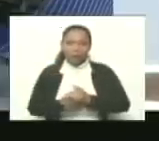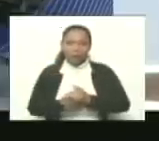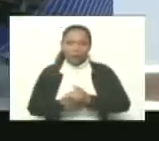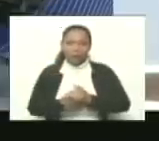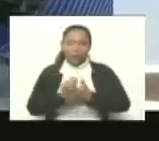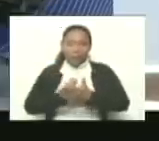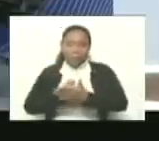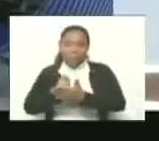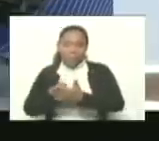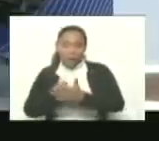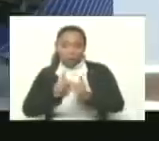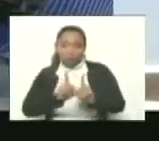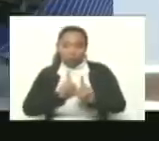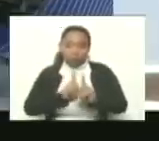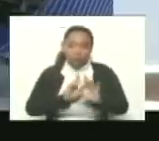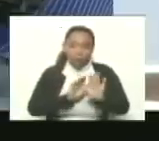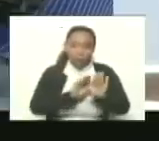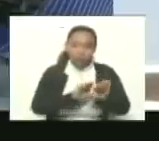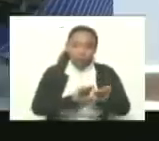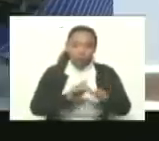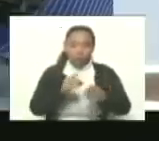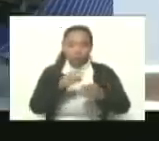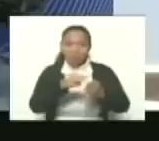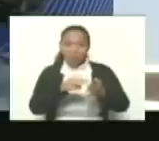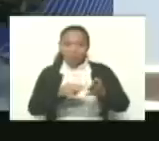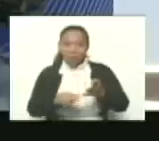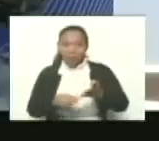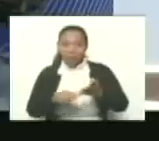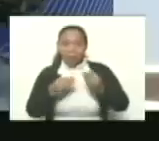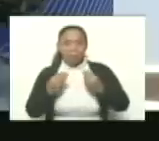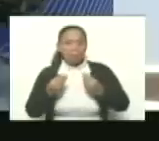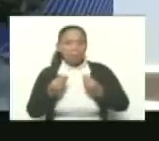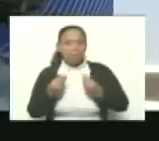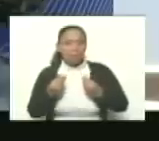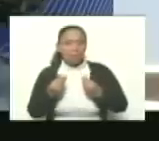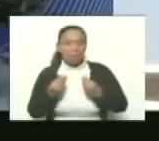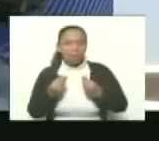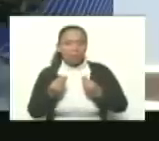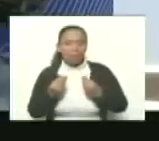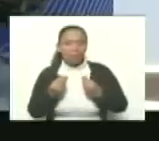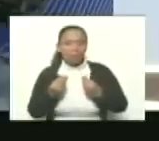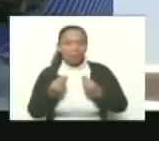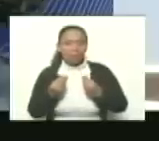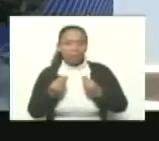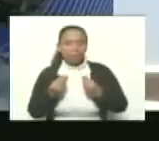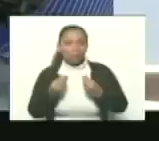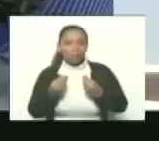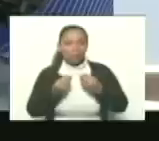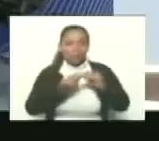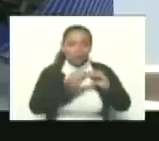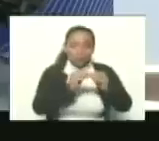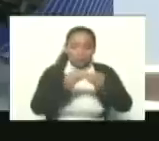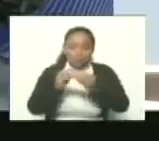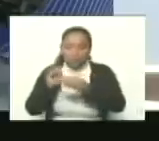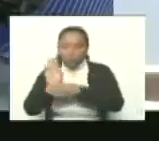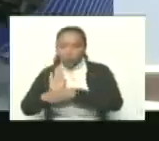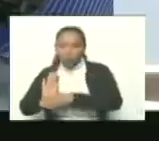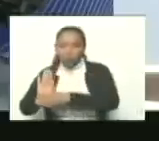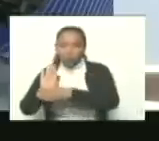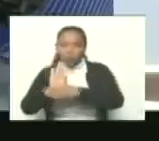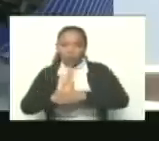o la cercanía de los productos, sobre todo para lo que es el mantenimiento de las